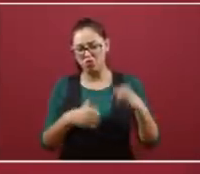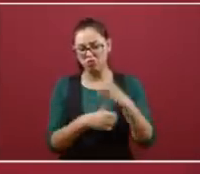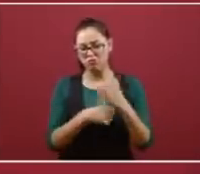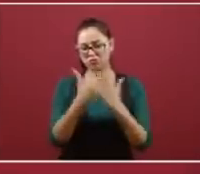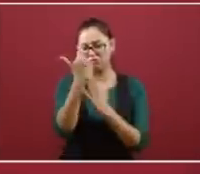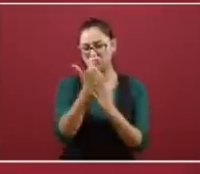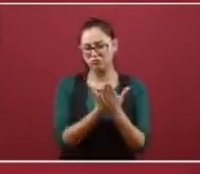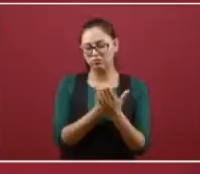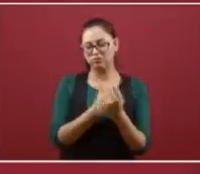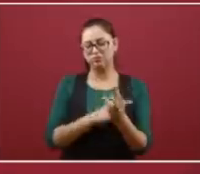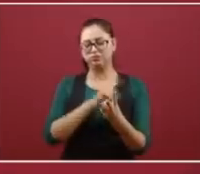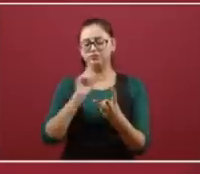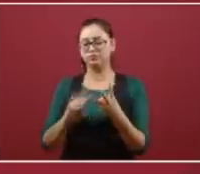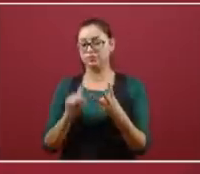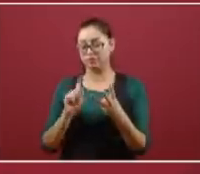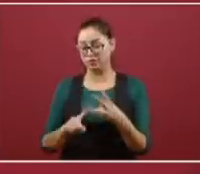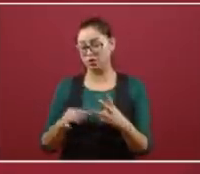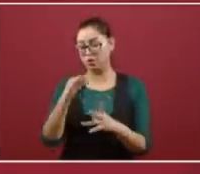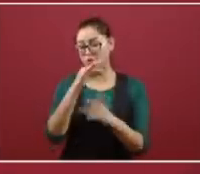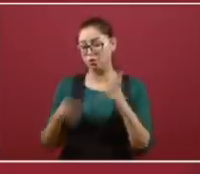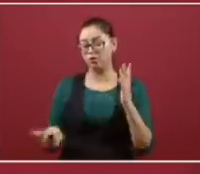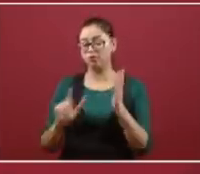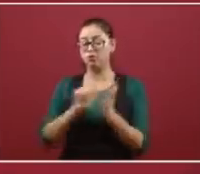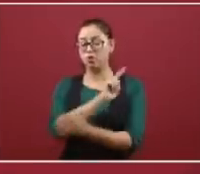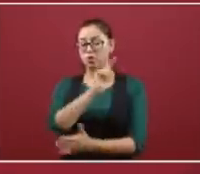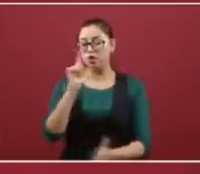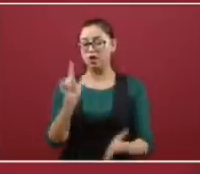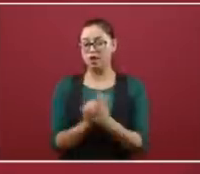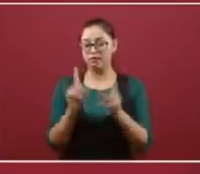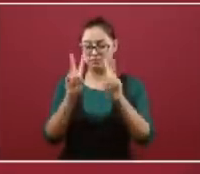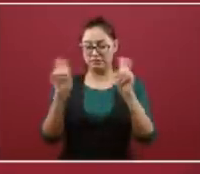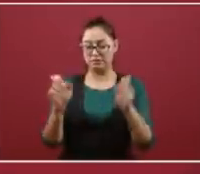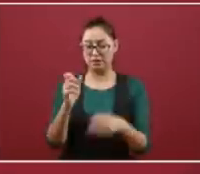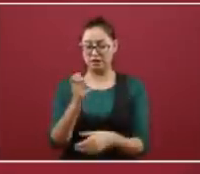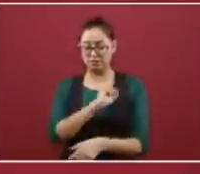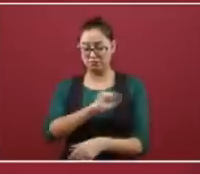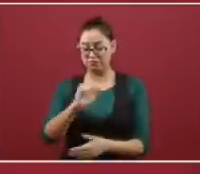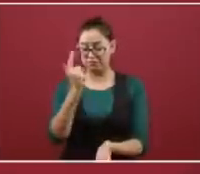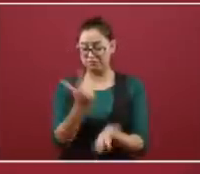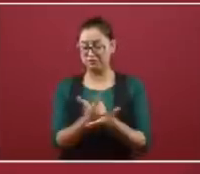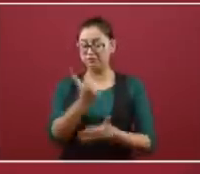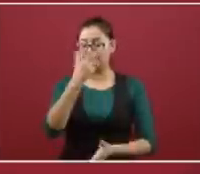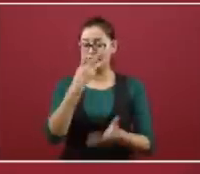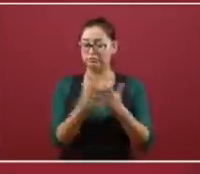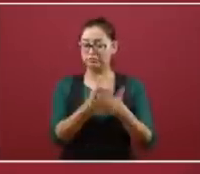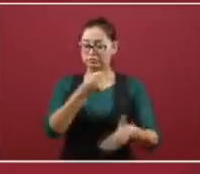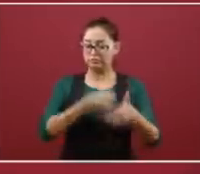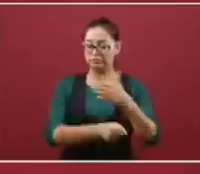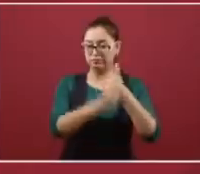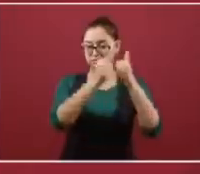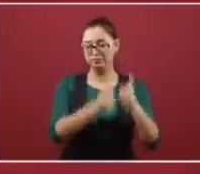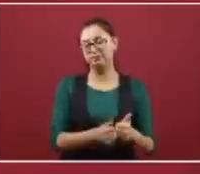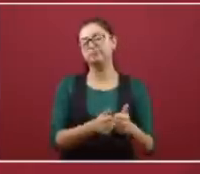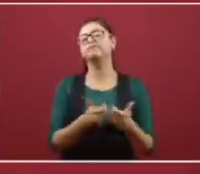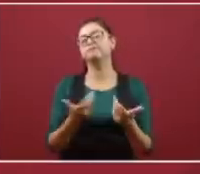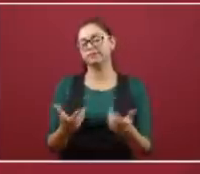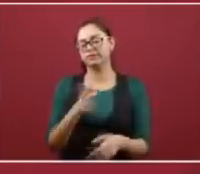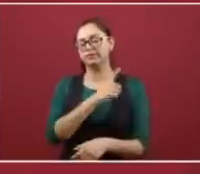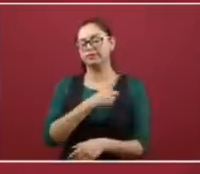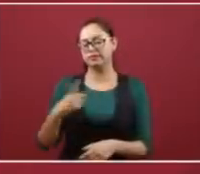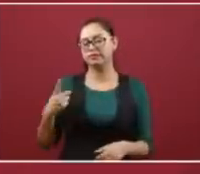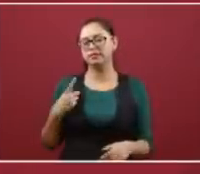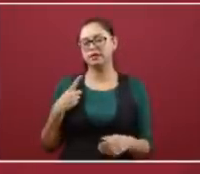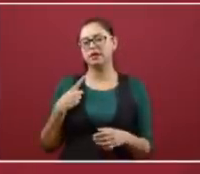prisión preventiva oficiosa para delitos graves por supuesto que tendremos que reformar el código nacional de